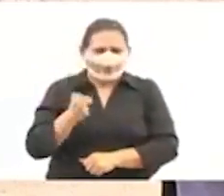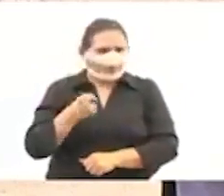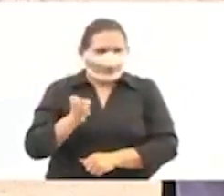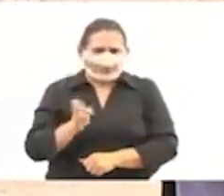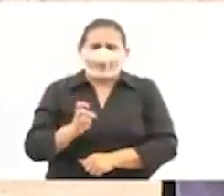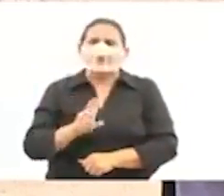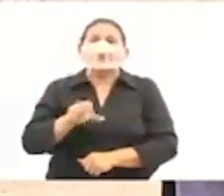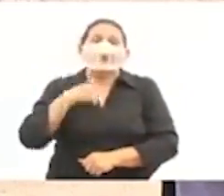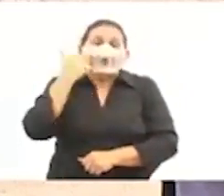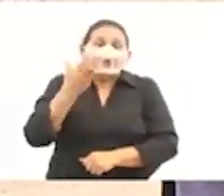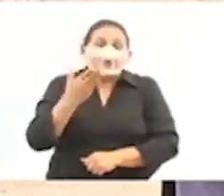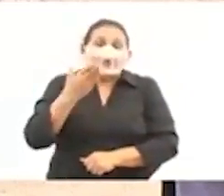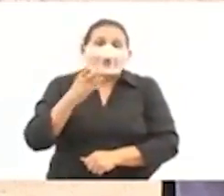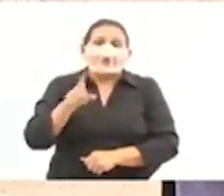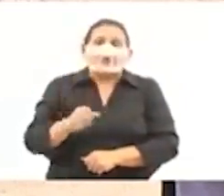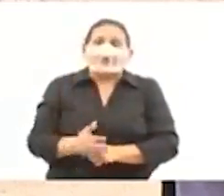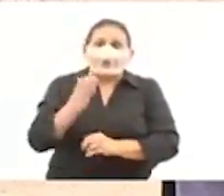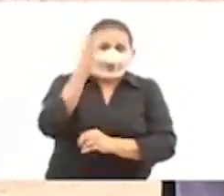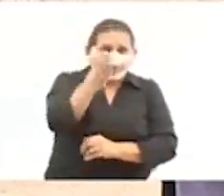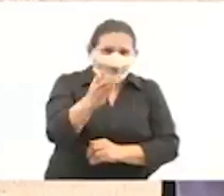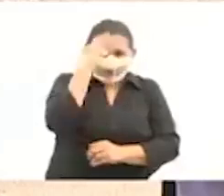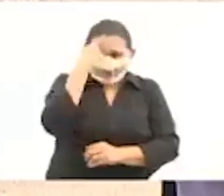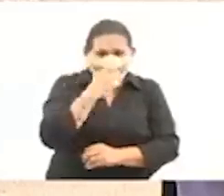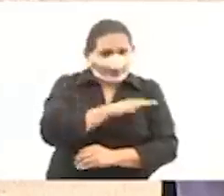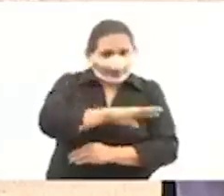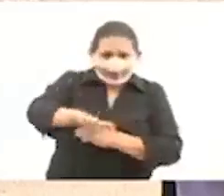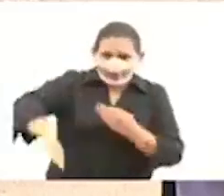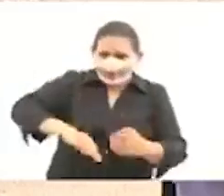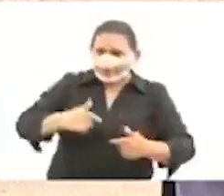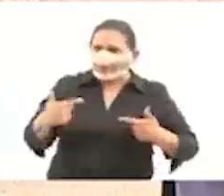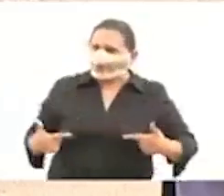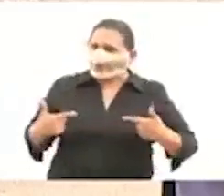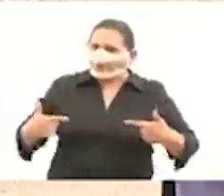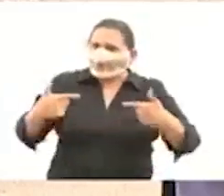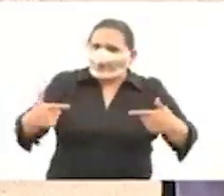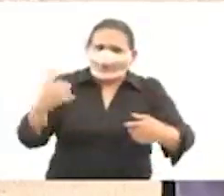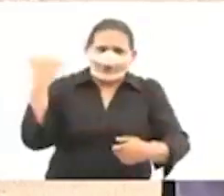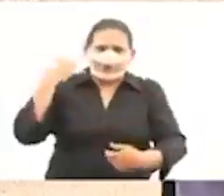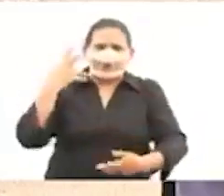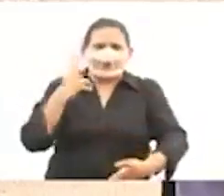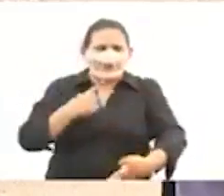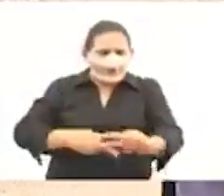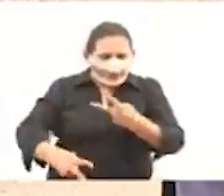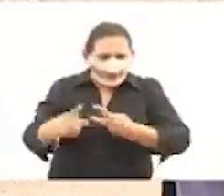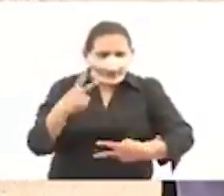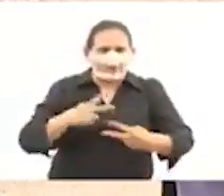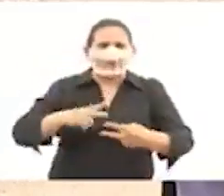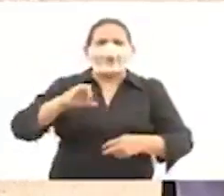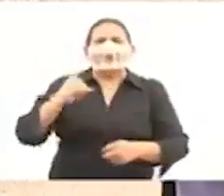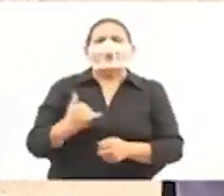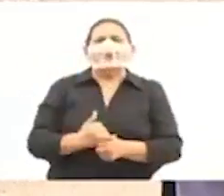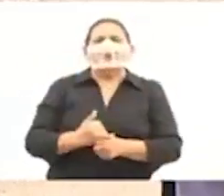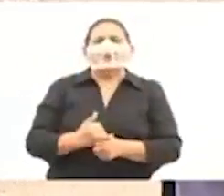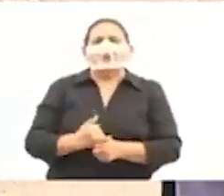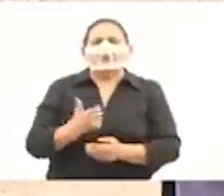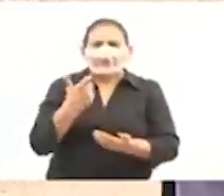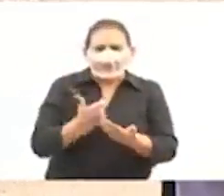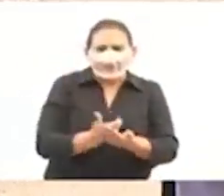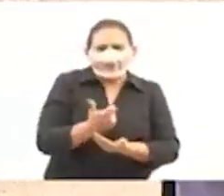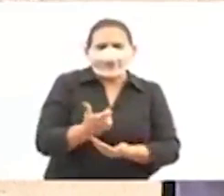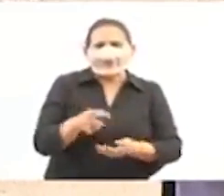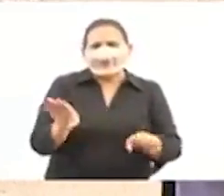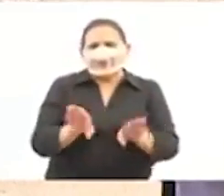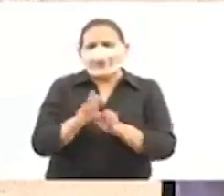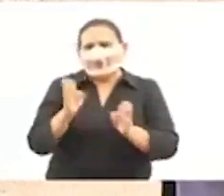sino lo que queremos en el futuro para todas las generaciones de yucatecos que vienen por delante y sobre todo que inversiones como éstas como